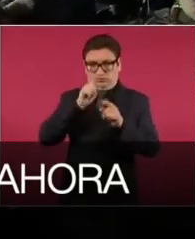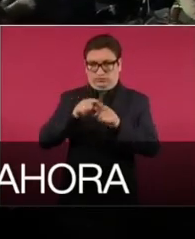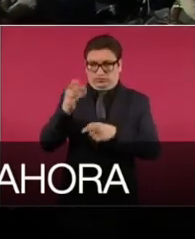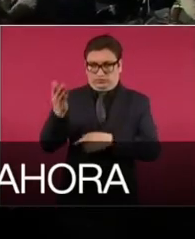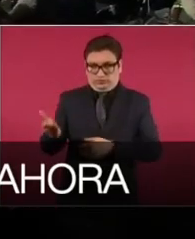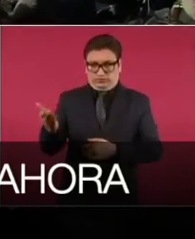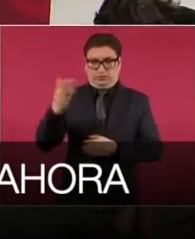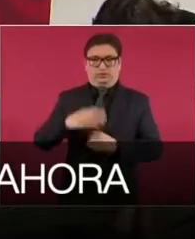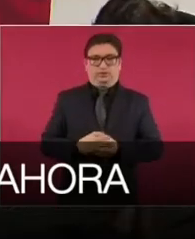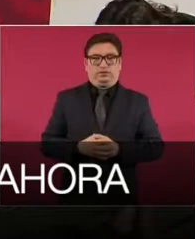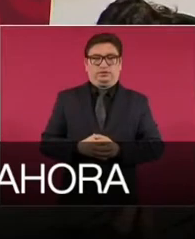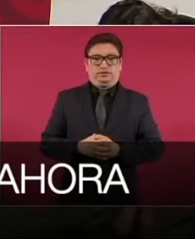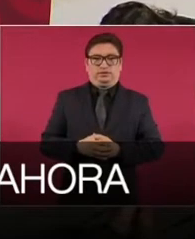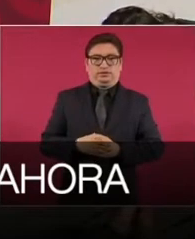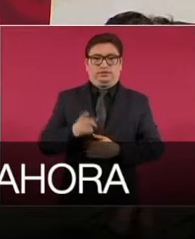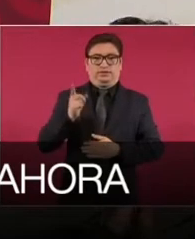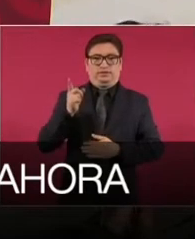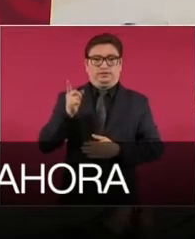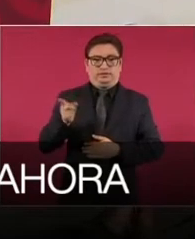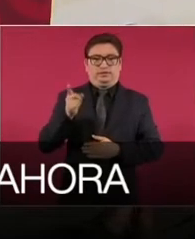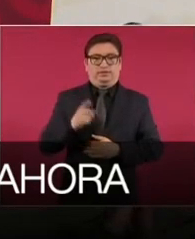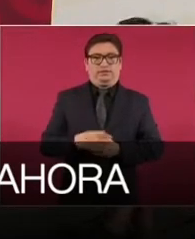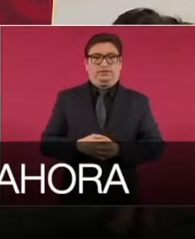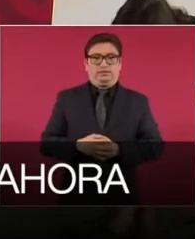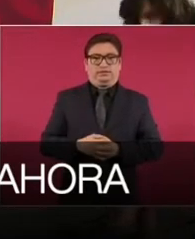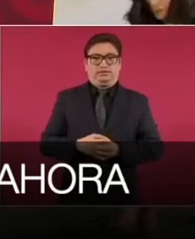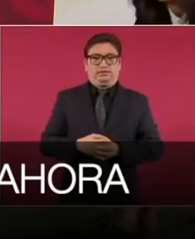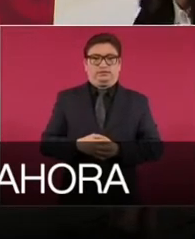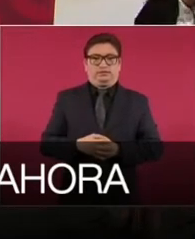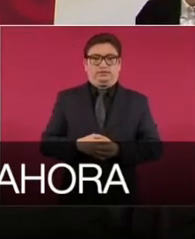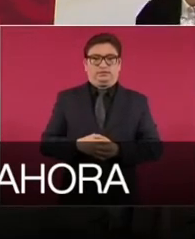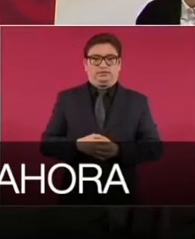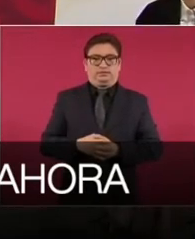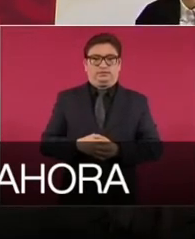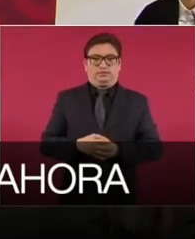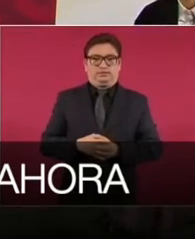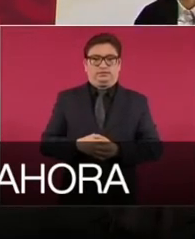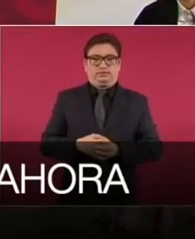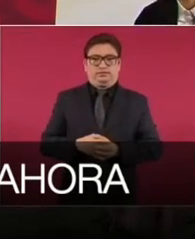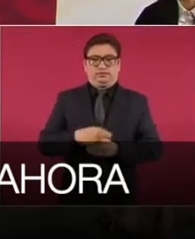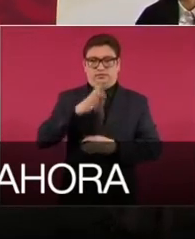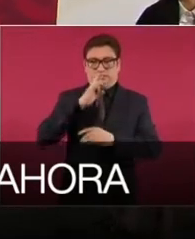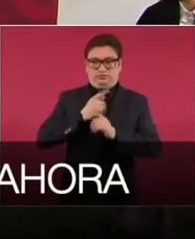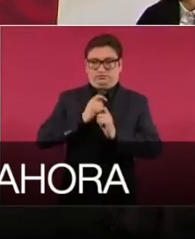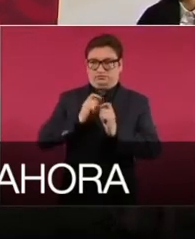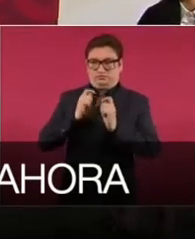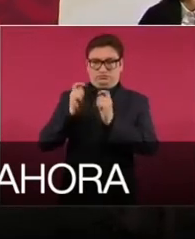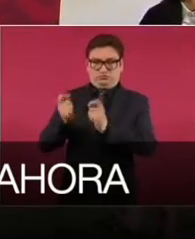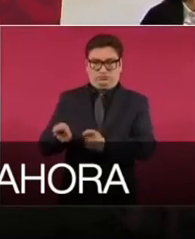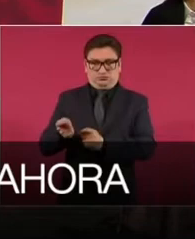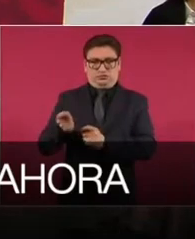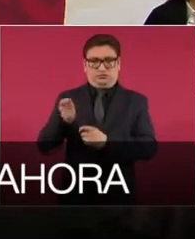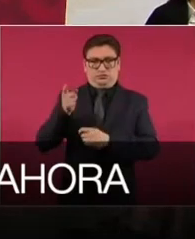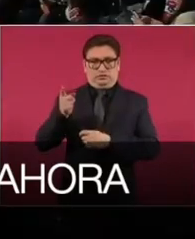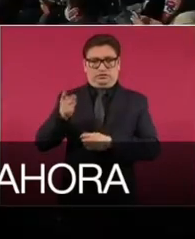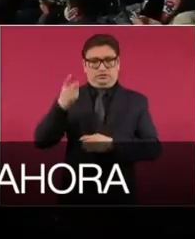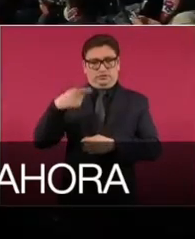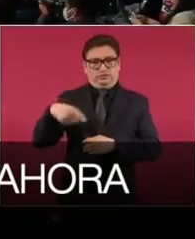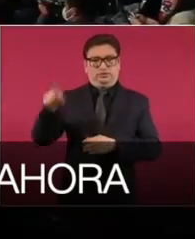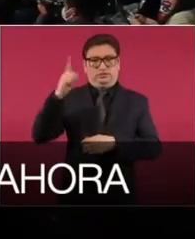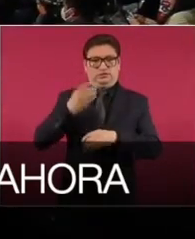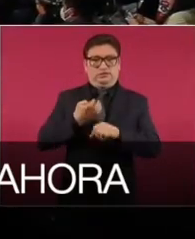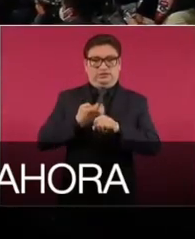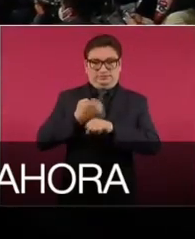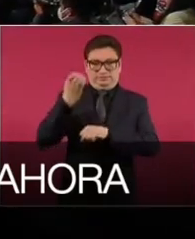Nacional, el presidente informó que el funcionario le entregó su renuncia y le agradeció el apoyo y los logros en